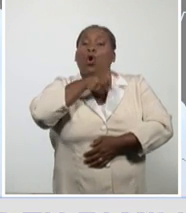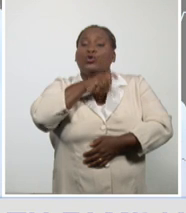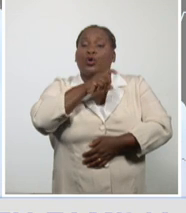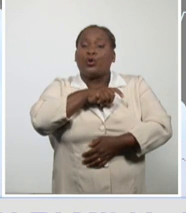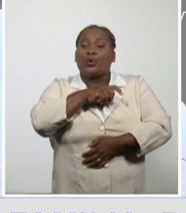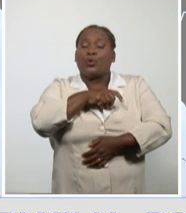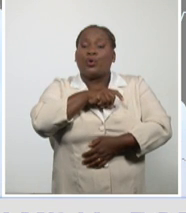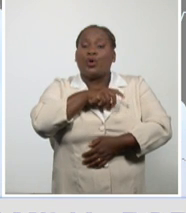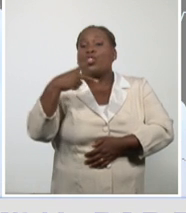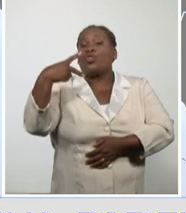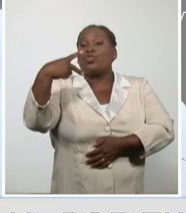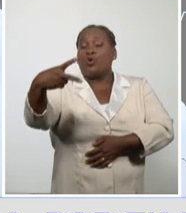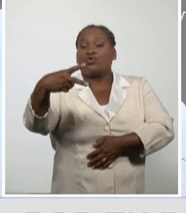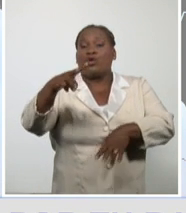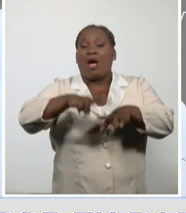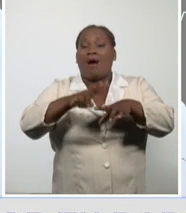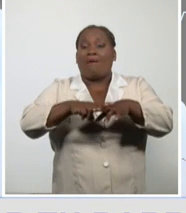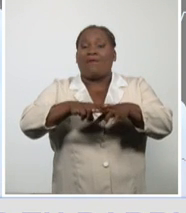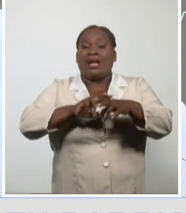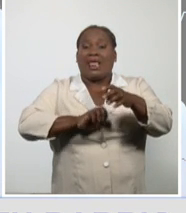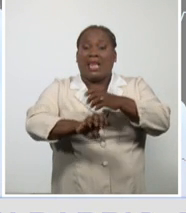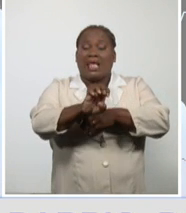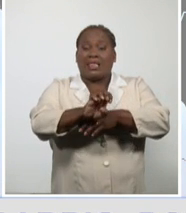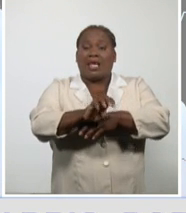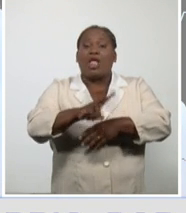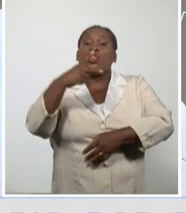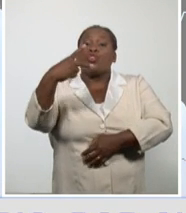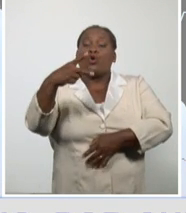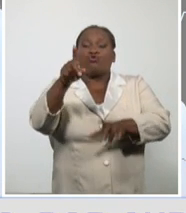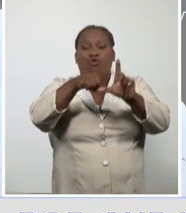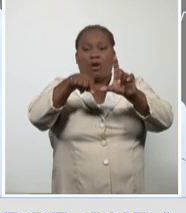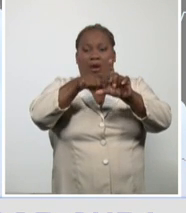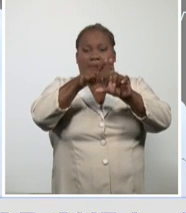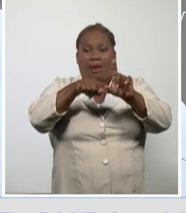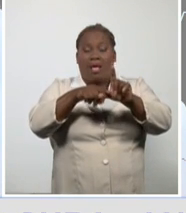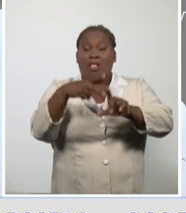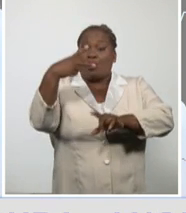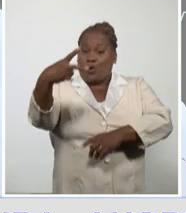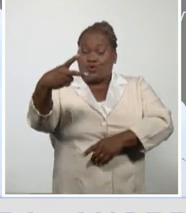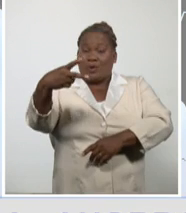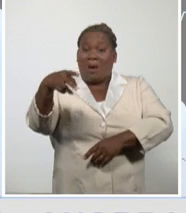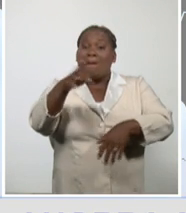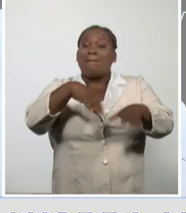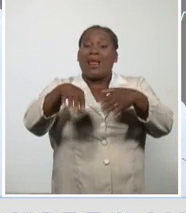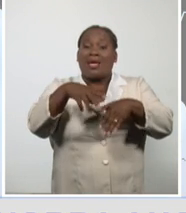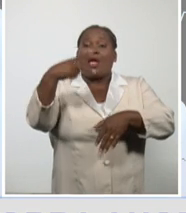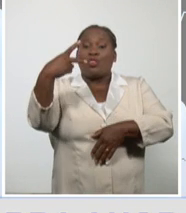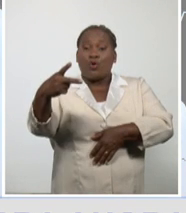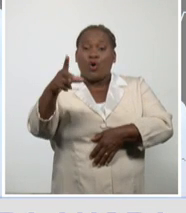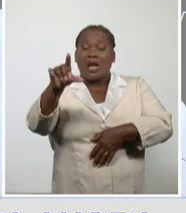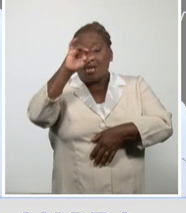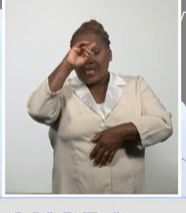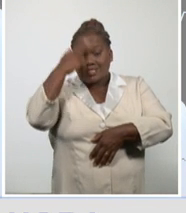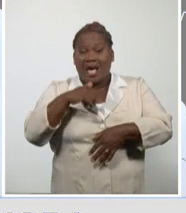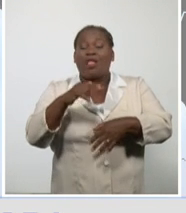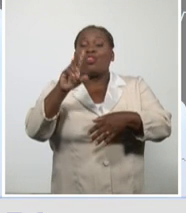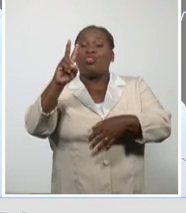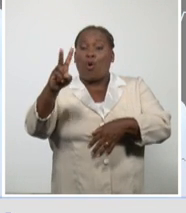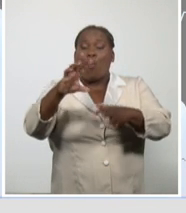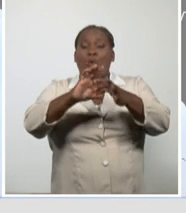del municipio Habana del Este, 2 del municipio Regla, 2 de Playa, 2 de La Lisa, 2 de Guanabacoa,